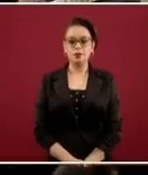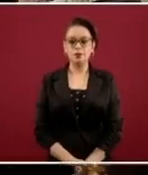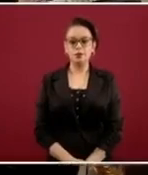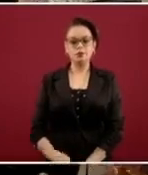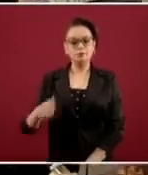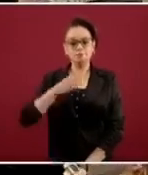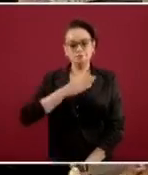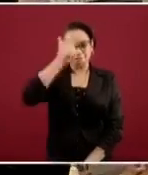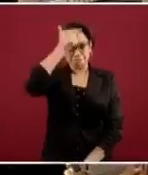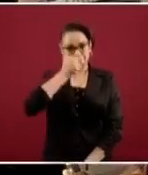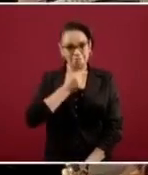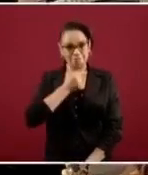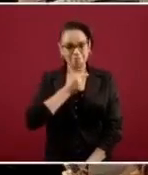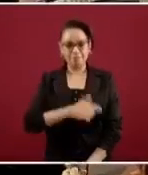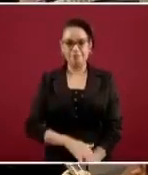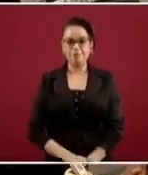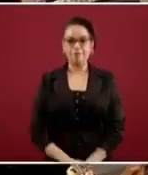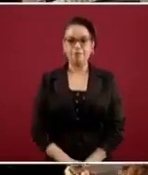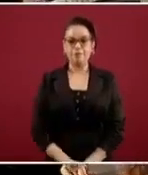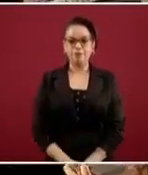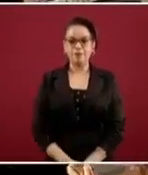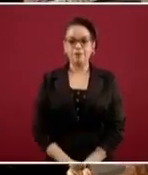Buenas noches.